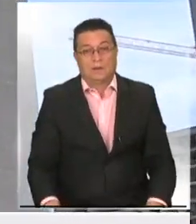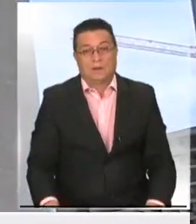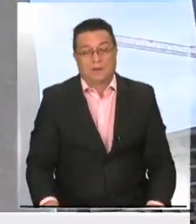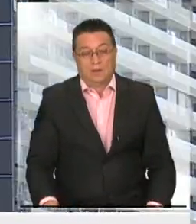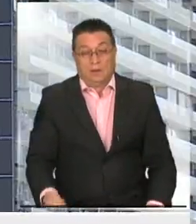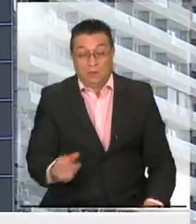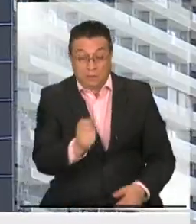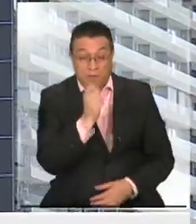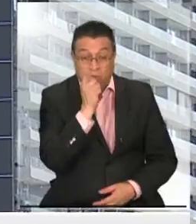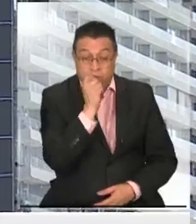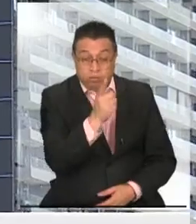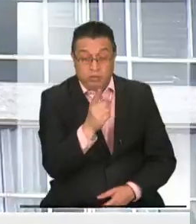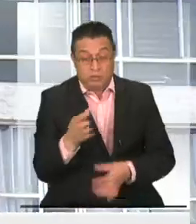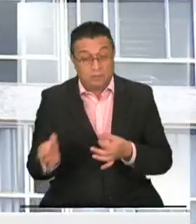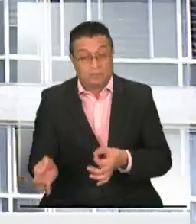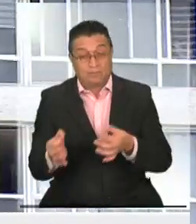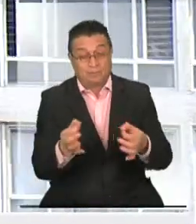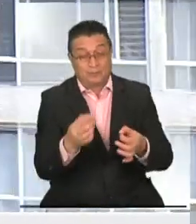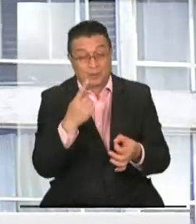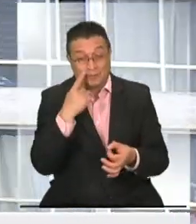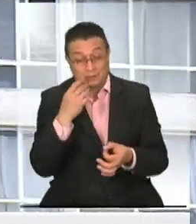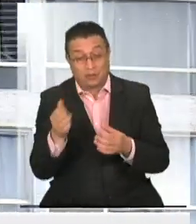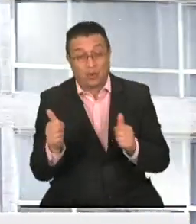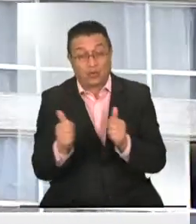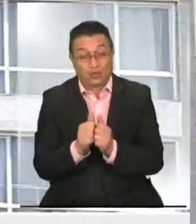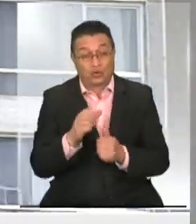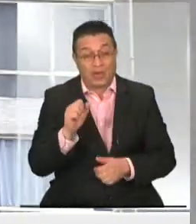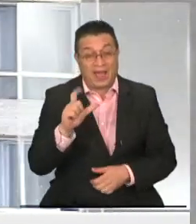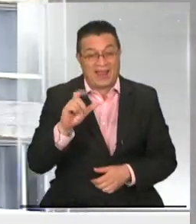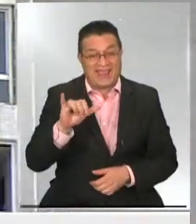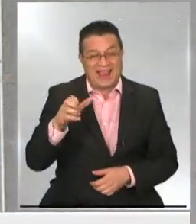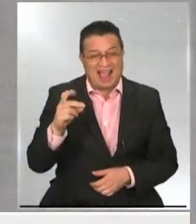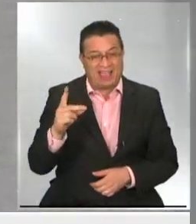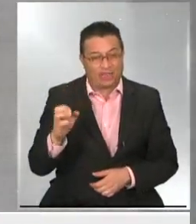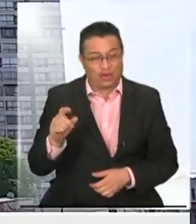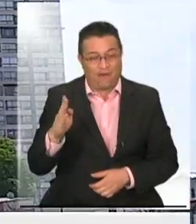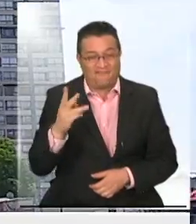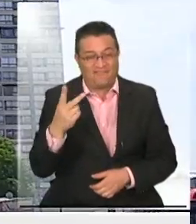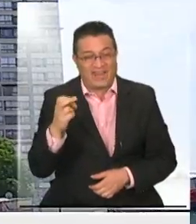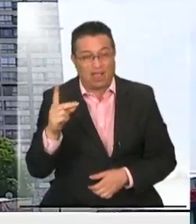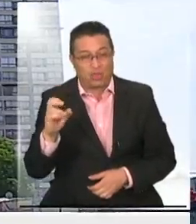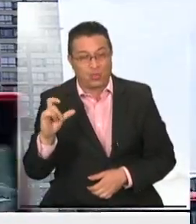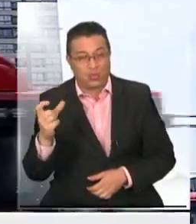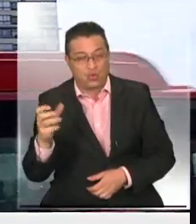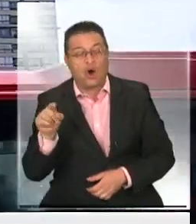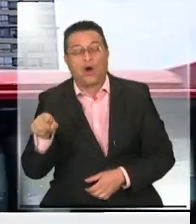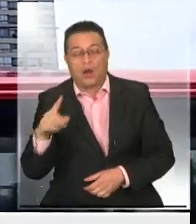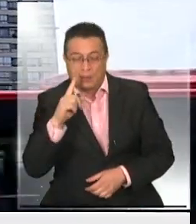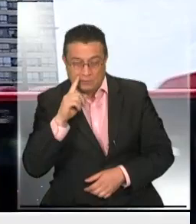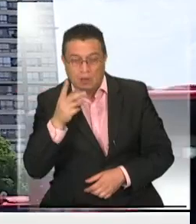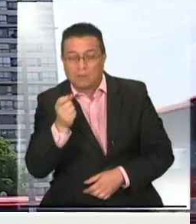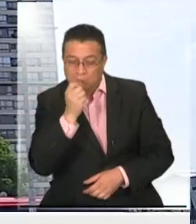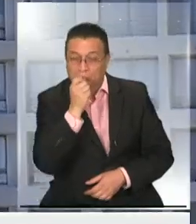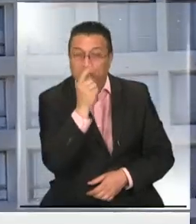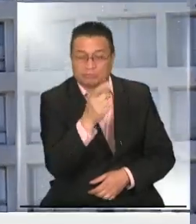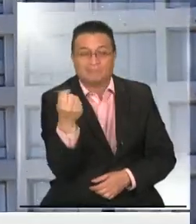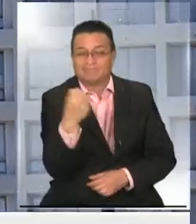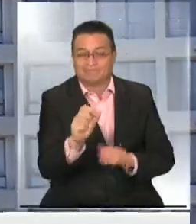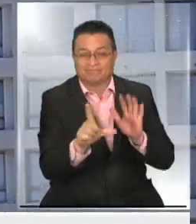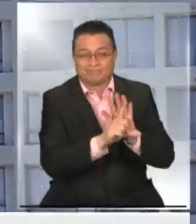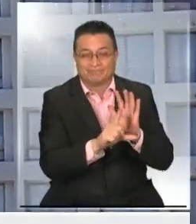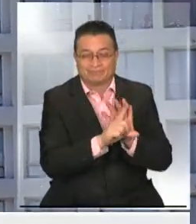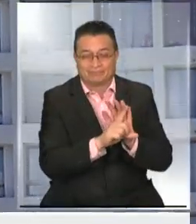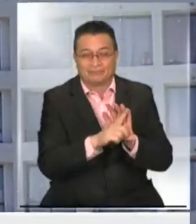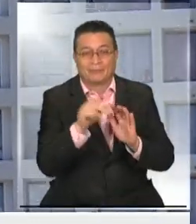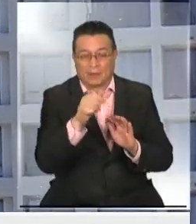La querella, presentada por este urbanista junto a Alejandro Verdugo y otras cuatro personas, denuncia el supuesto delito de